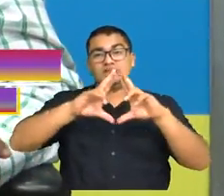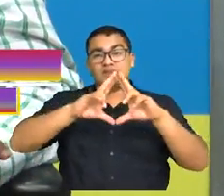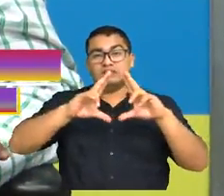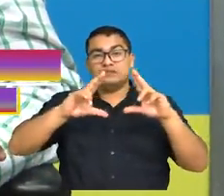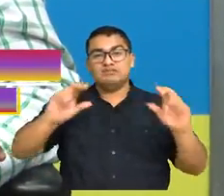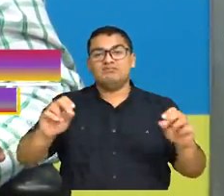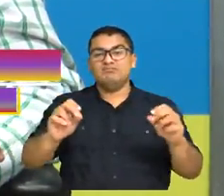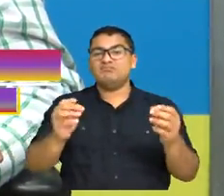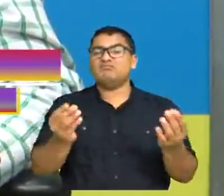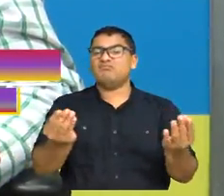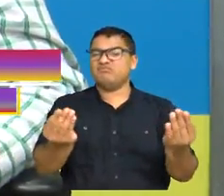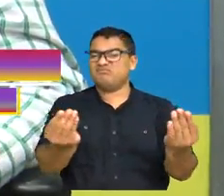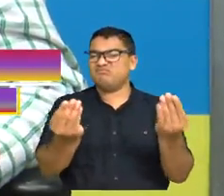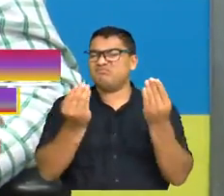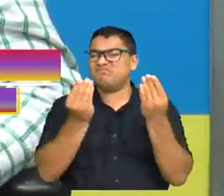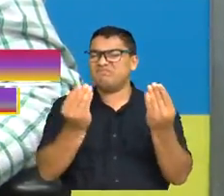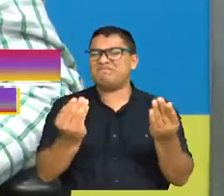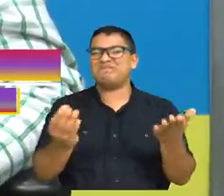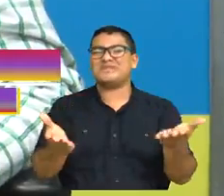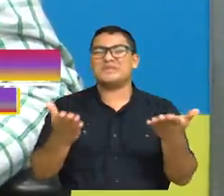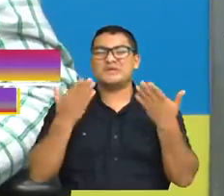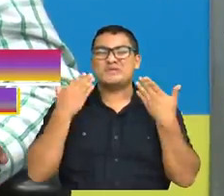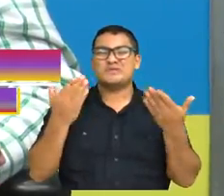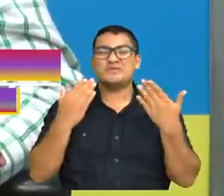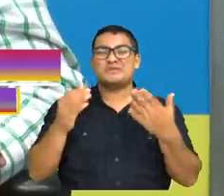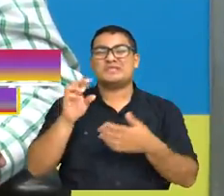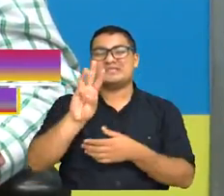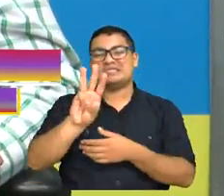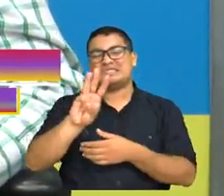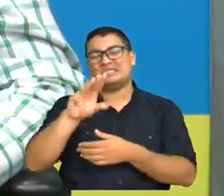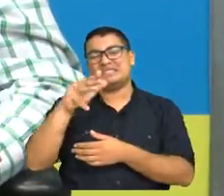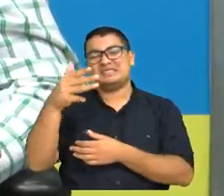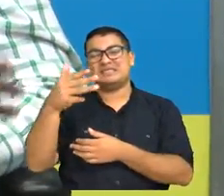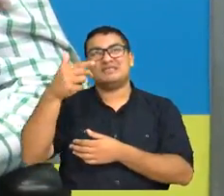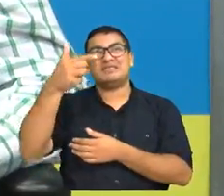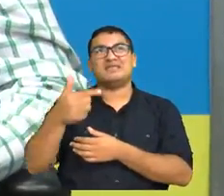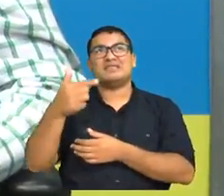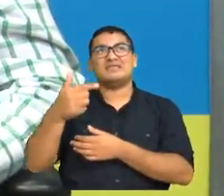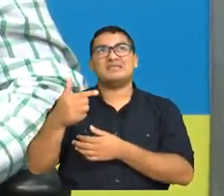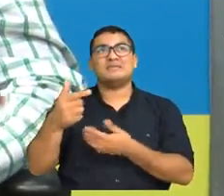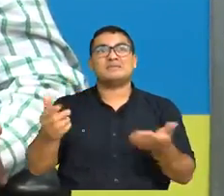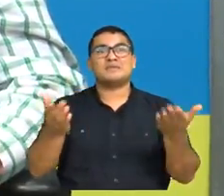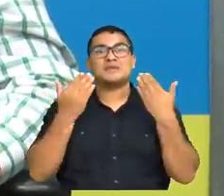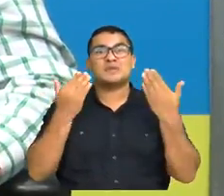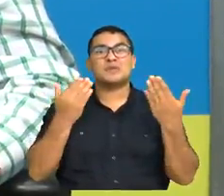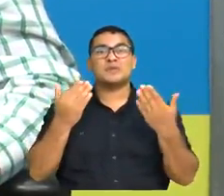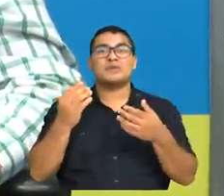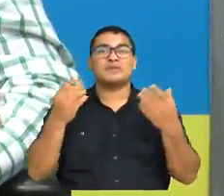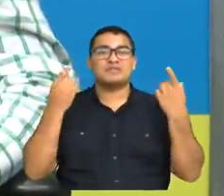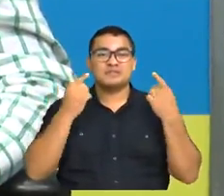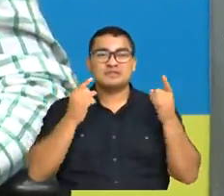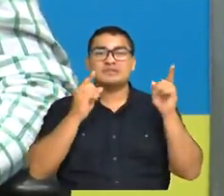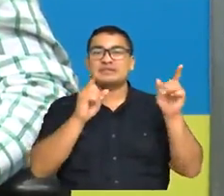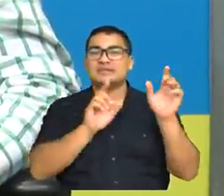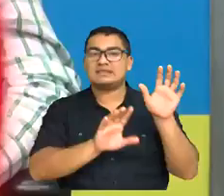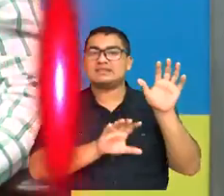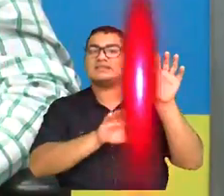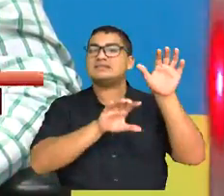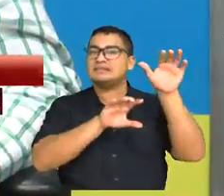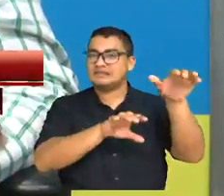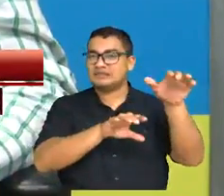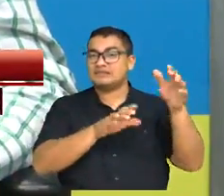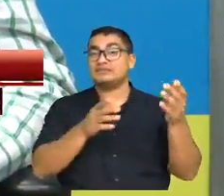temporada está presentando temperaturas de arriba de los 39 grados centígrados en la zona occidente del país, en el caso